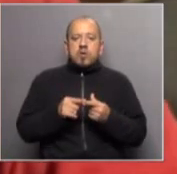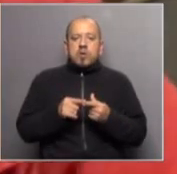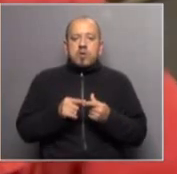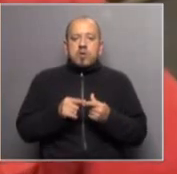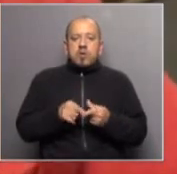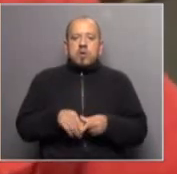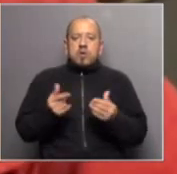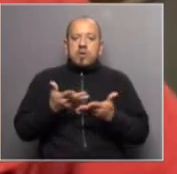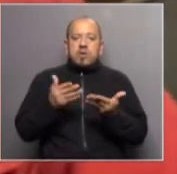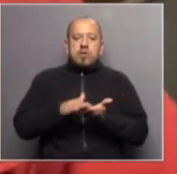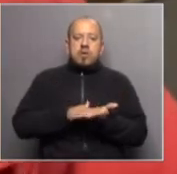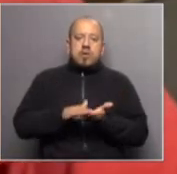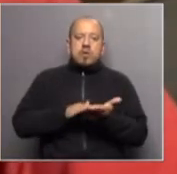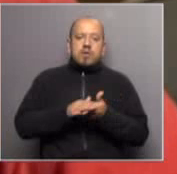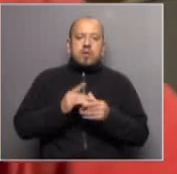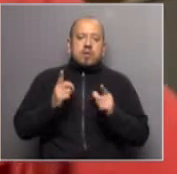y ahora nada, esperando,